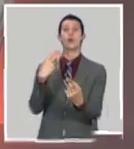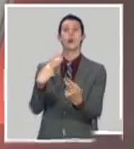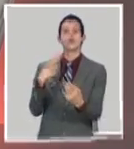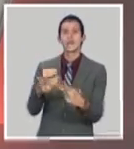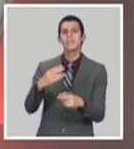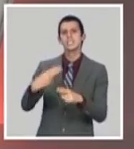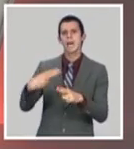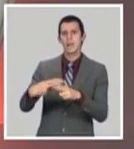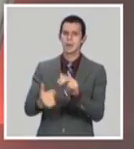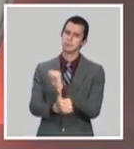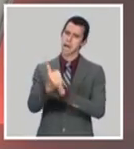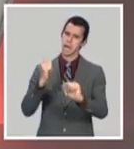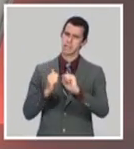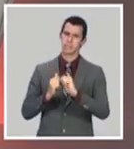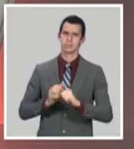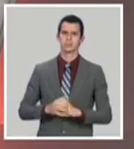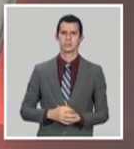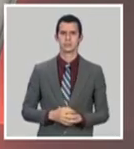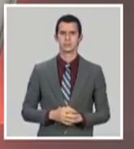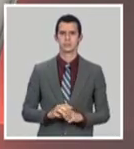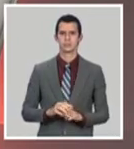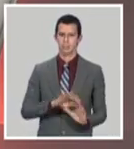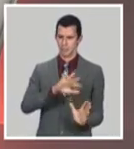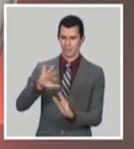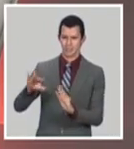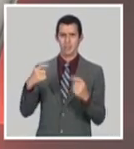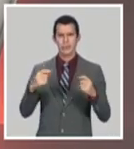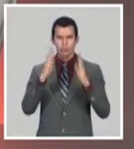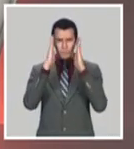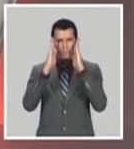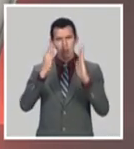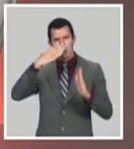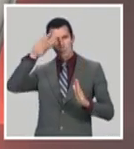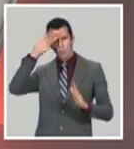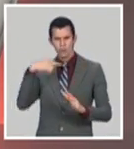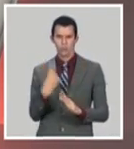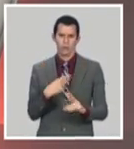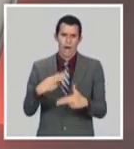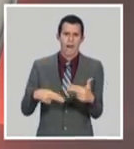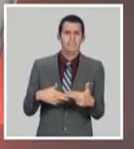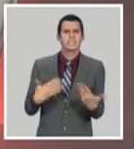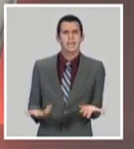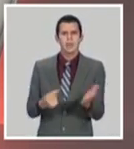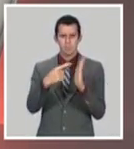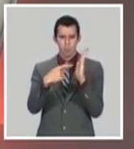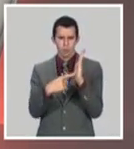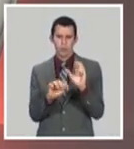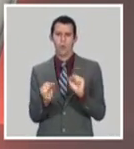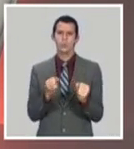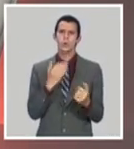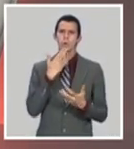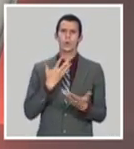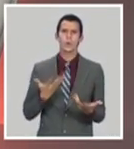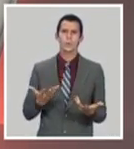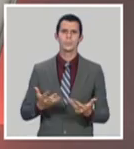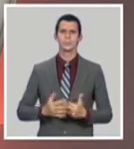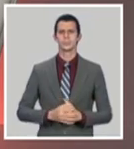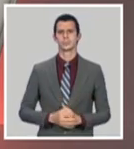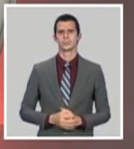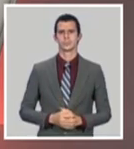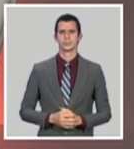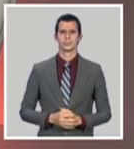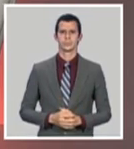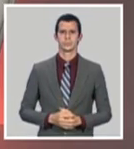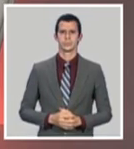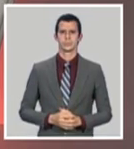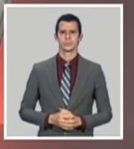bien para lograr cortar la transmisión. Numerosos medios y organismos también han estado hablando sobre esto. La OMS ha estado